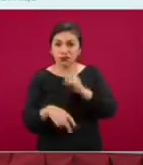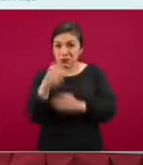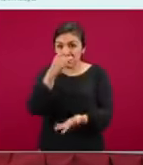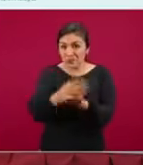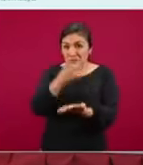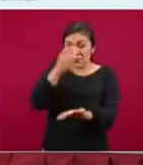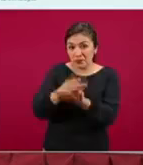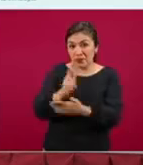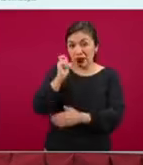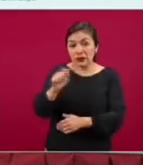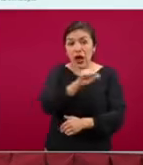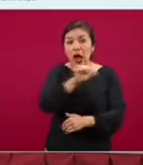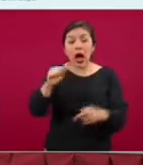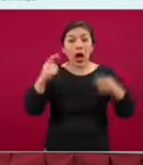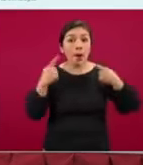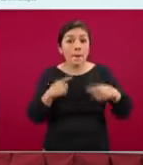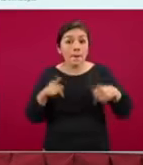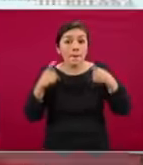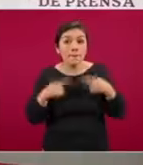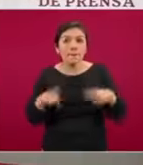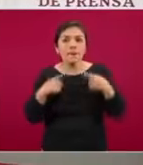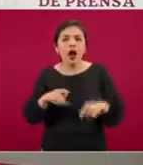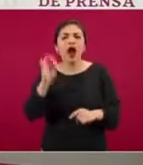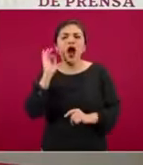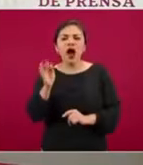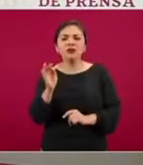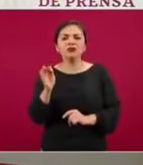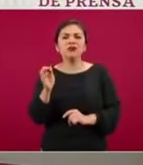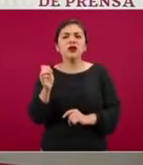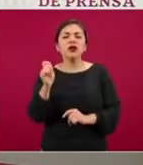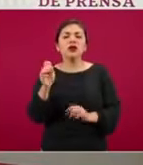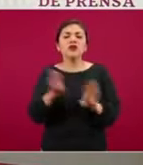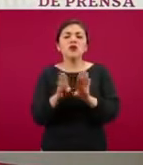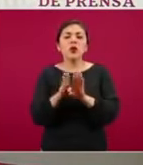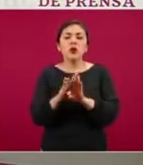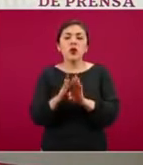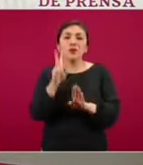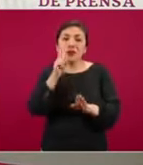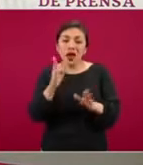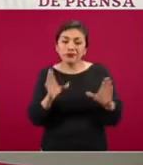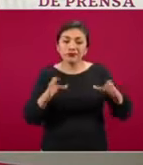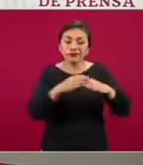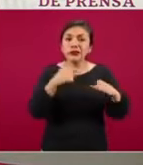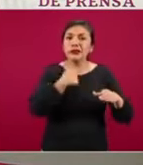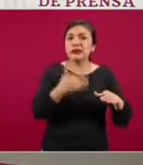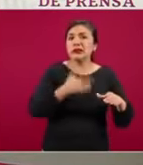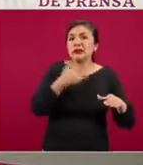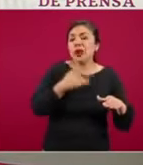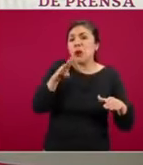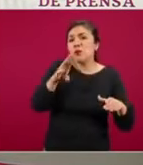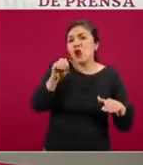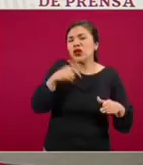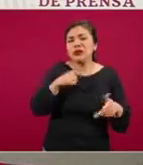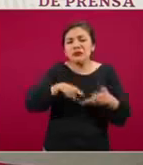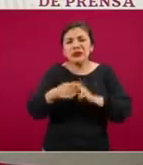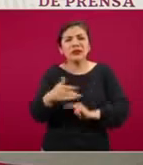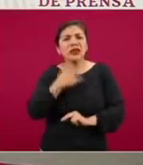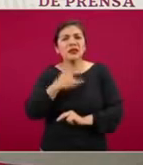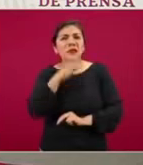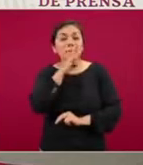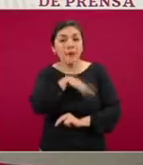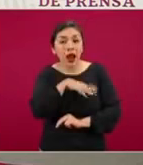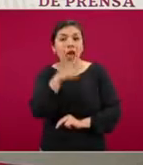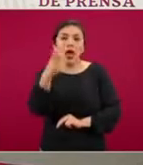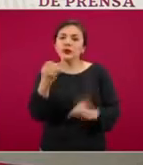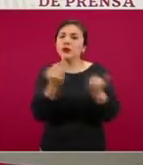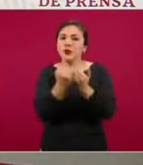tal, en la cual las personas que en su momento se congregan en estos brotes, pues iniciaron con signos y síntomas. Y entonces eso también